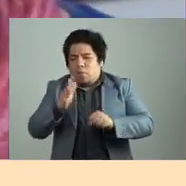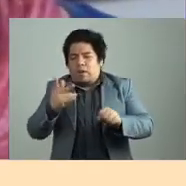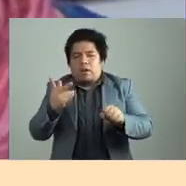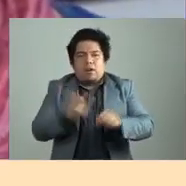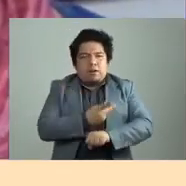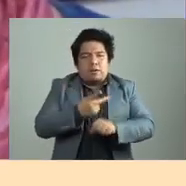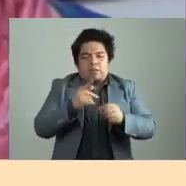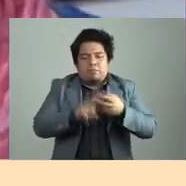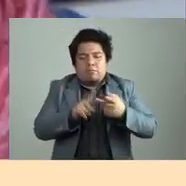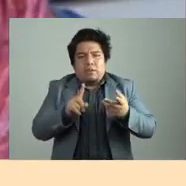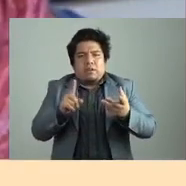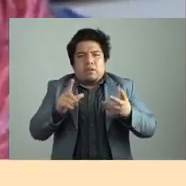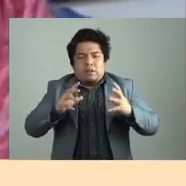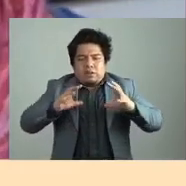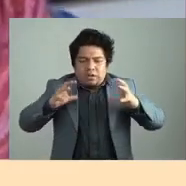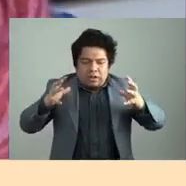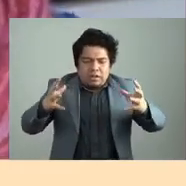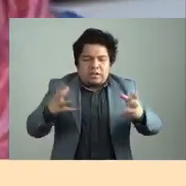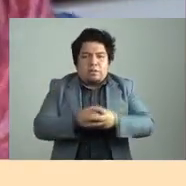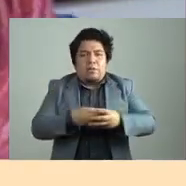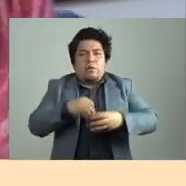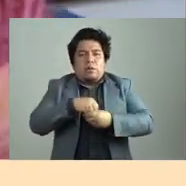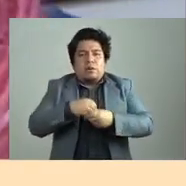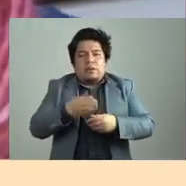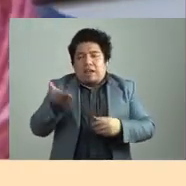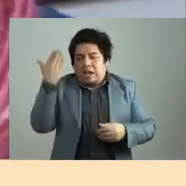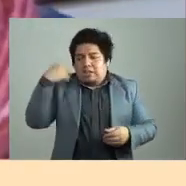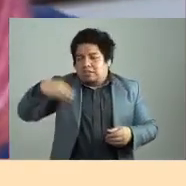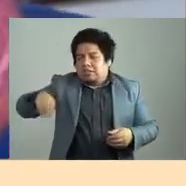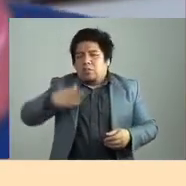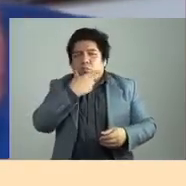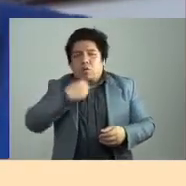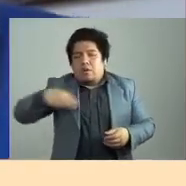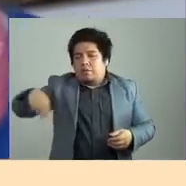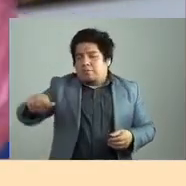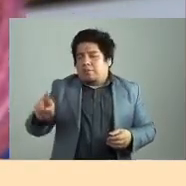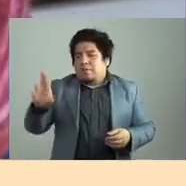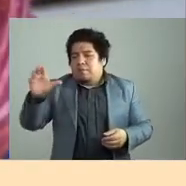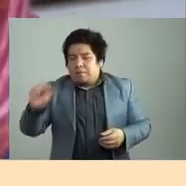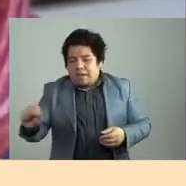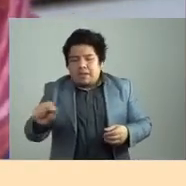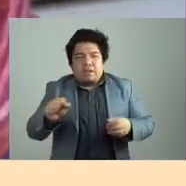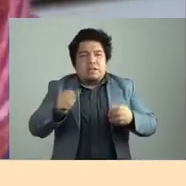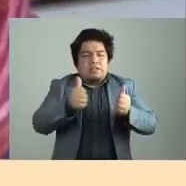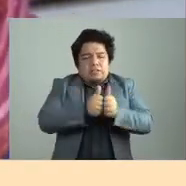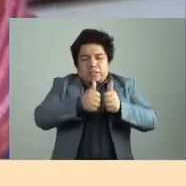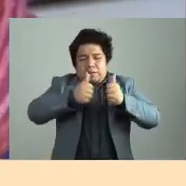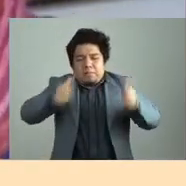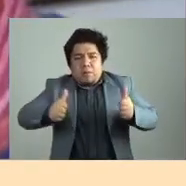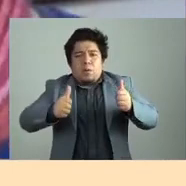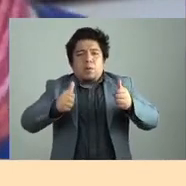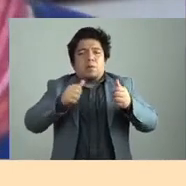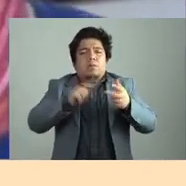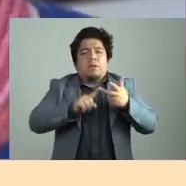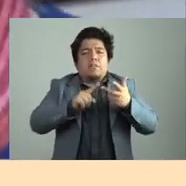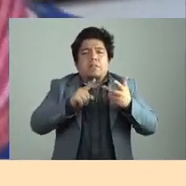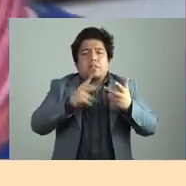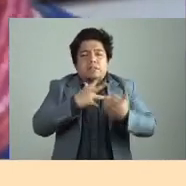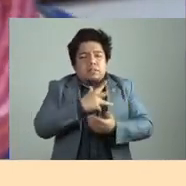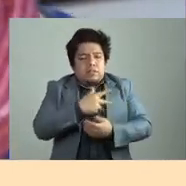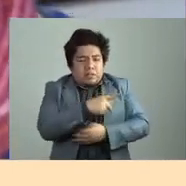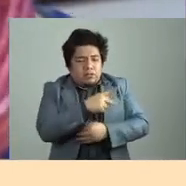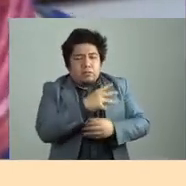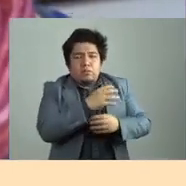originaria como el max ha dicho la separación de los productores no de su viene de su